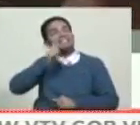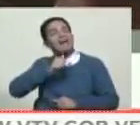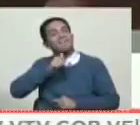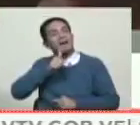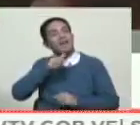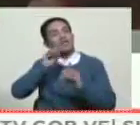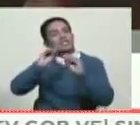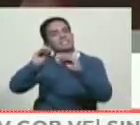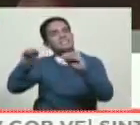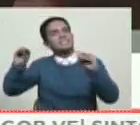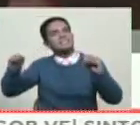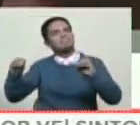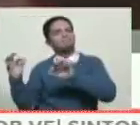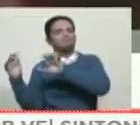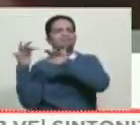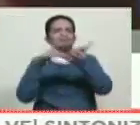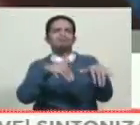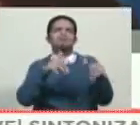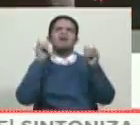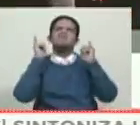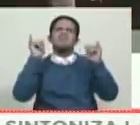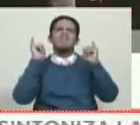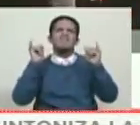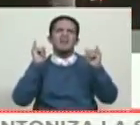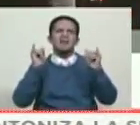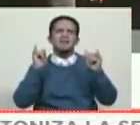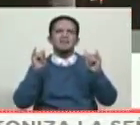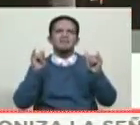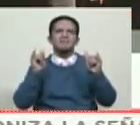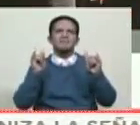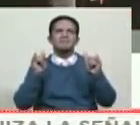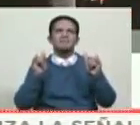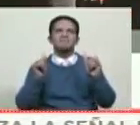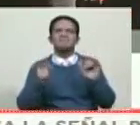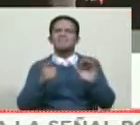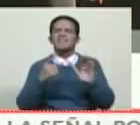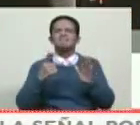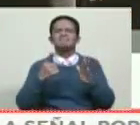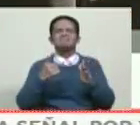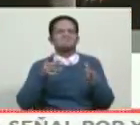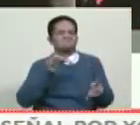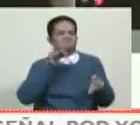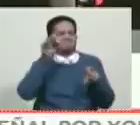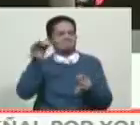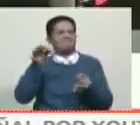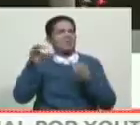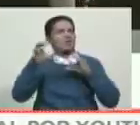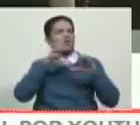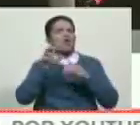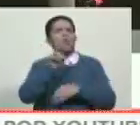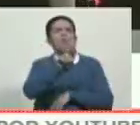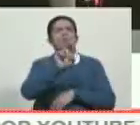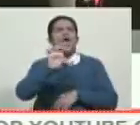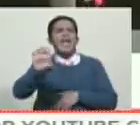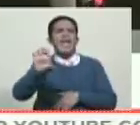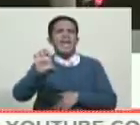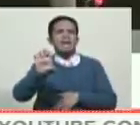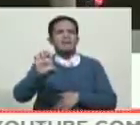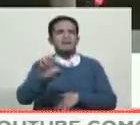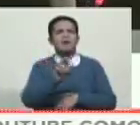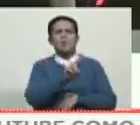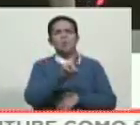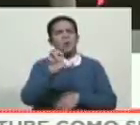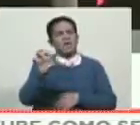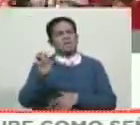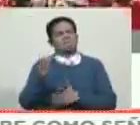un acto para celebrar el ultimátum que dio la Unión Europea. La Unión Europea que se vaya bien